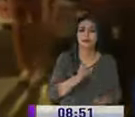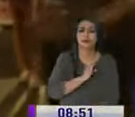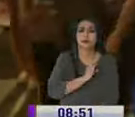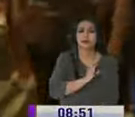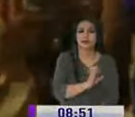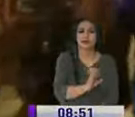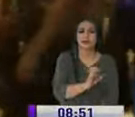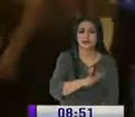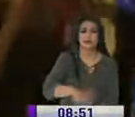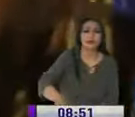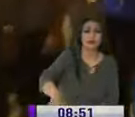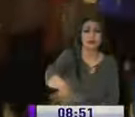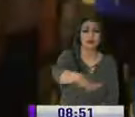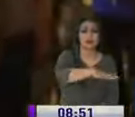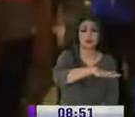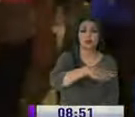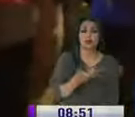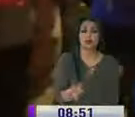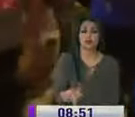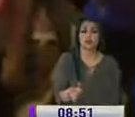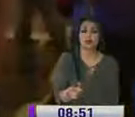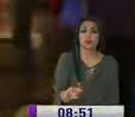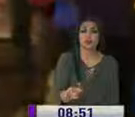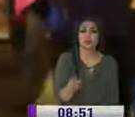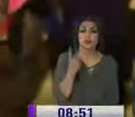orden de captura en Colombia desde hace